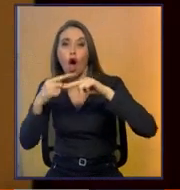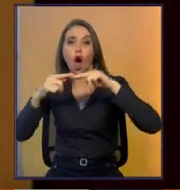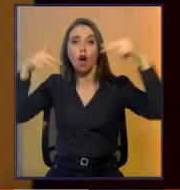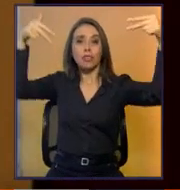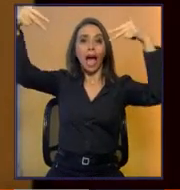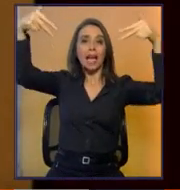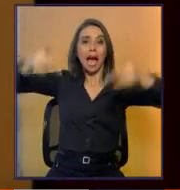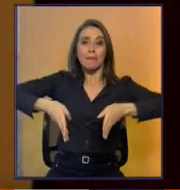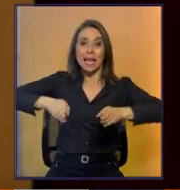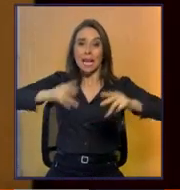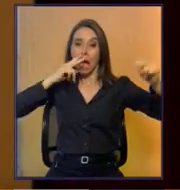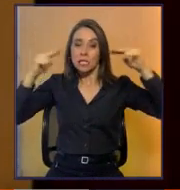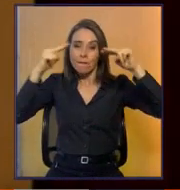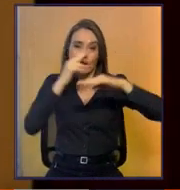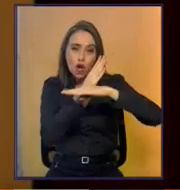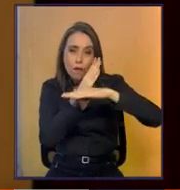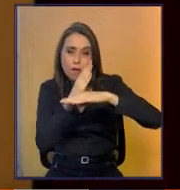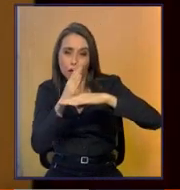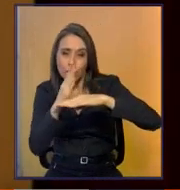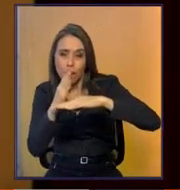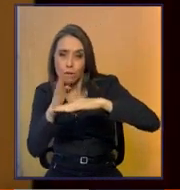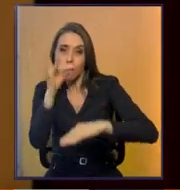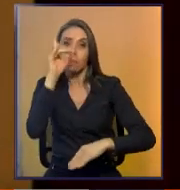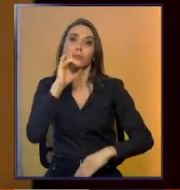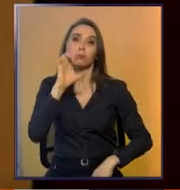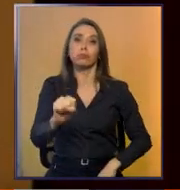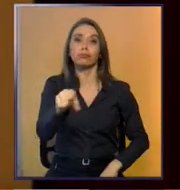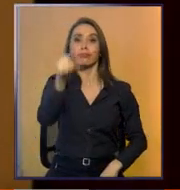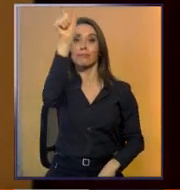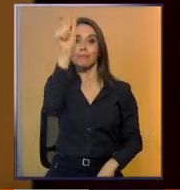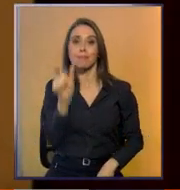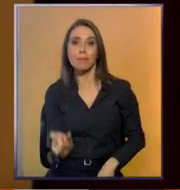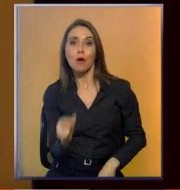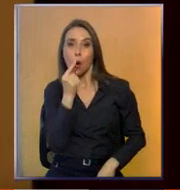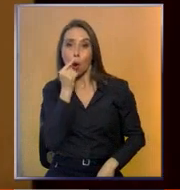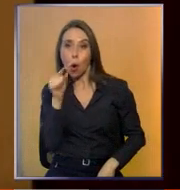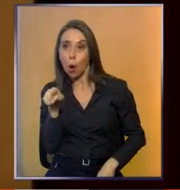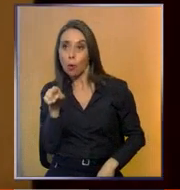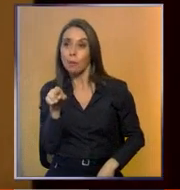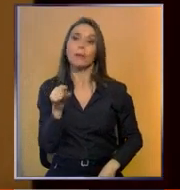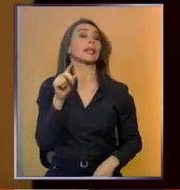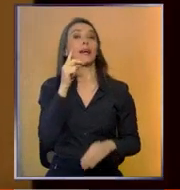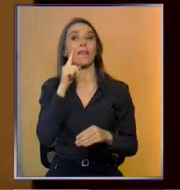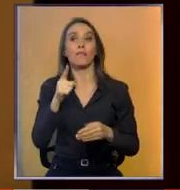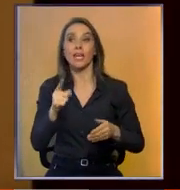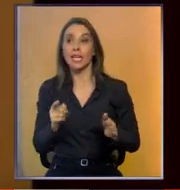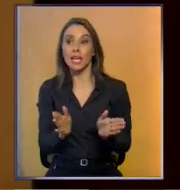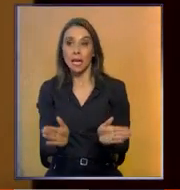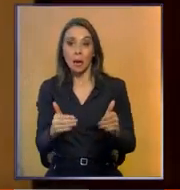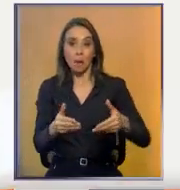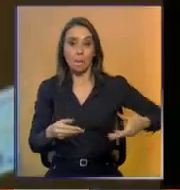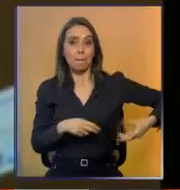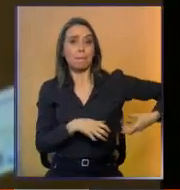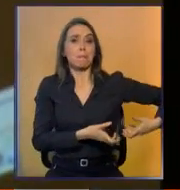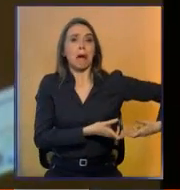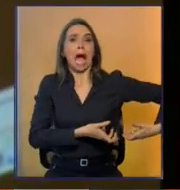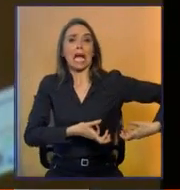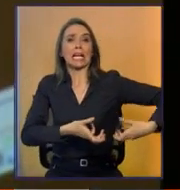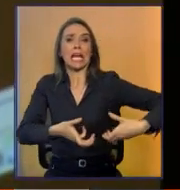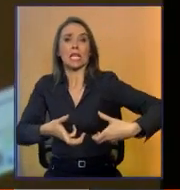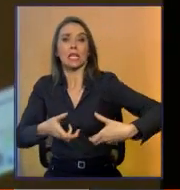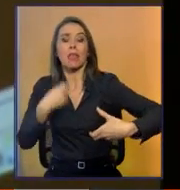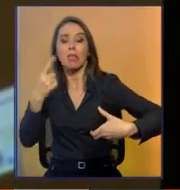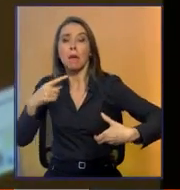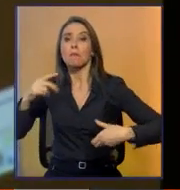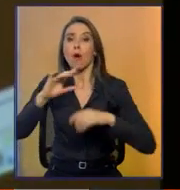alrededores, las que dieron la pista de esta persona, que primero se ve con un paquete y luego no. También